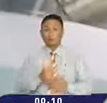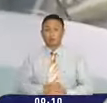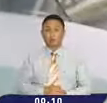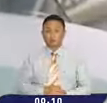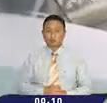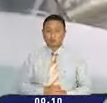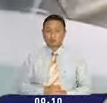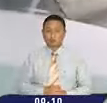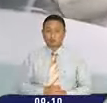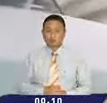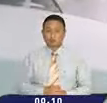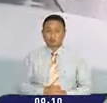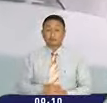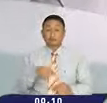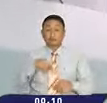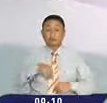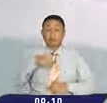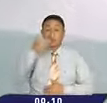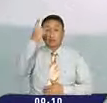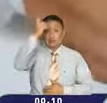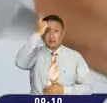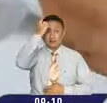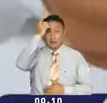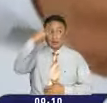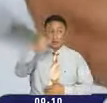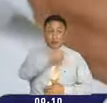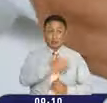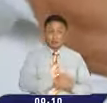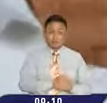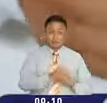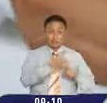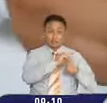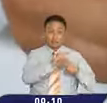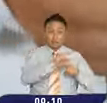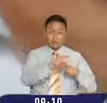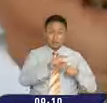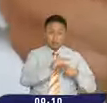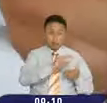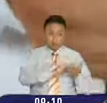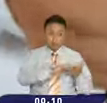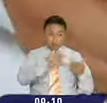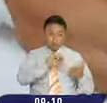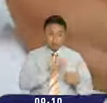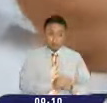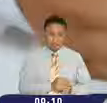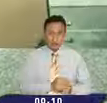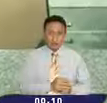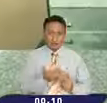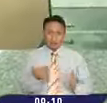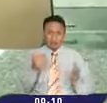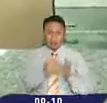Al contrario, la condonación les estaría cerrando las puertas para un nuevo crédito por no tener capacidad de pago